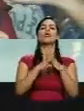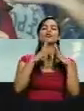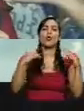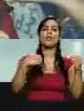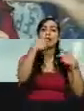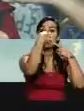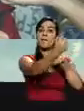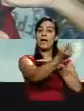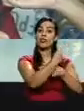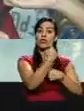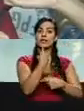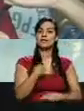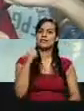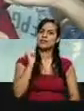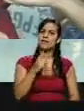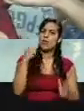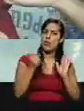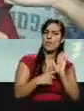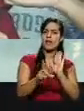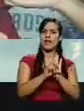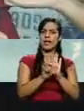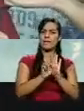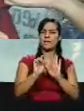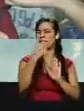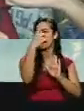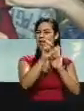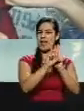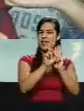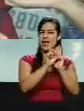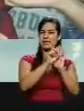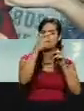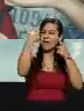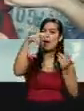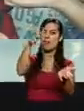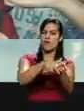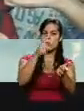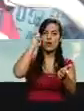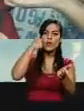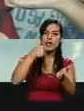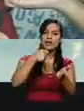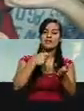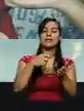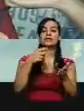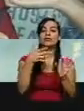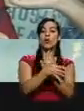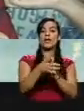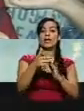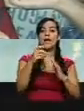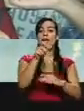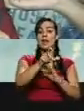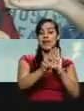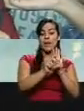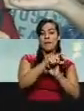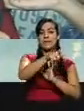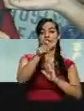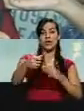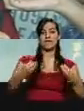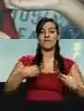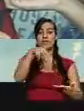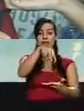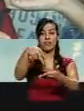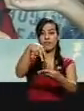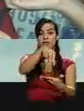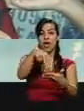el comandante de cumplir la ley, la primera ley habilitante que ha arrojado en este periodo, que es la ley de los refugios. Allí se